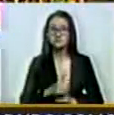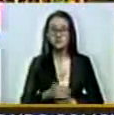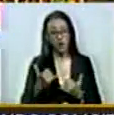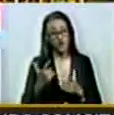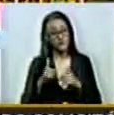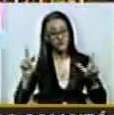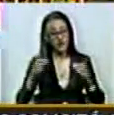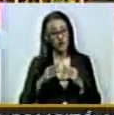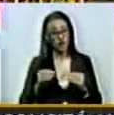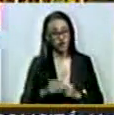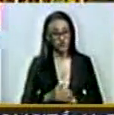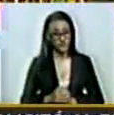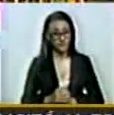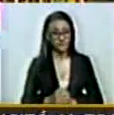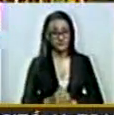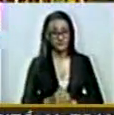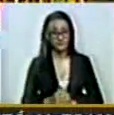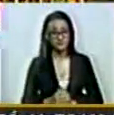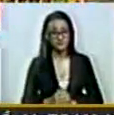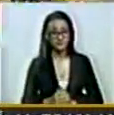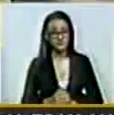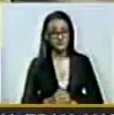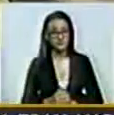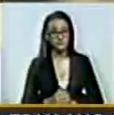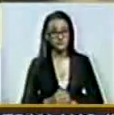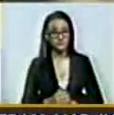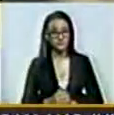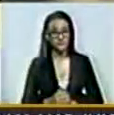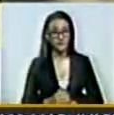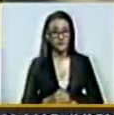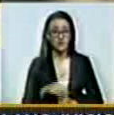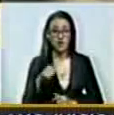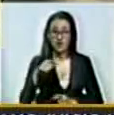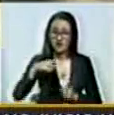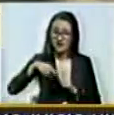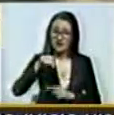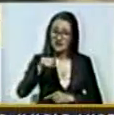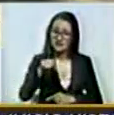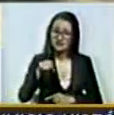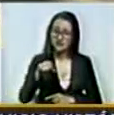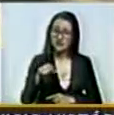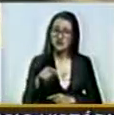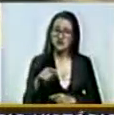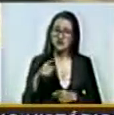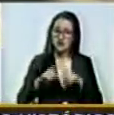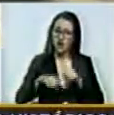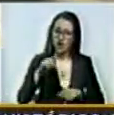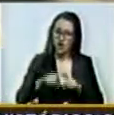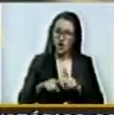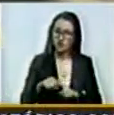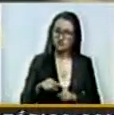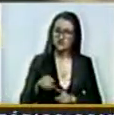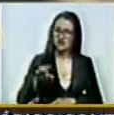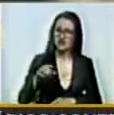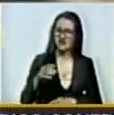Hoy nos enfrentamos a un escenario en el que esas actitudes serviles,